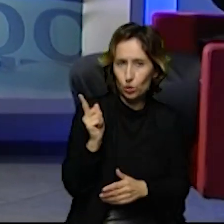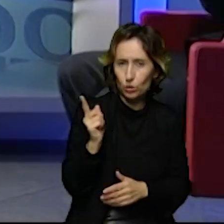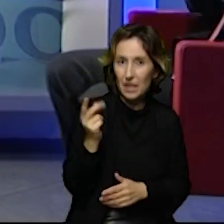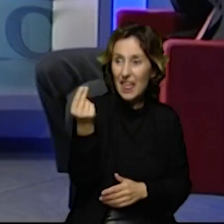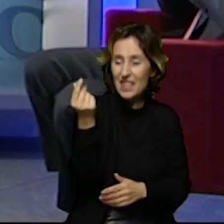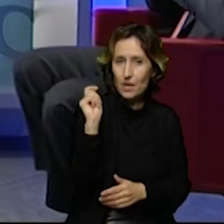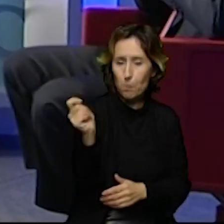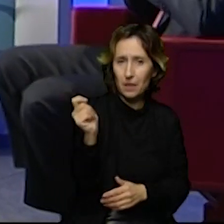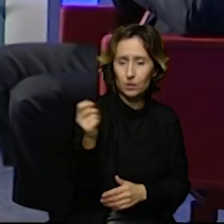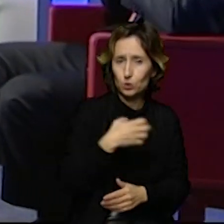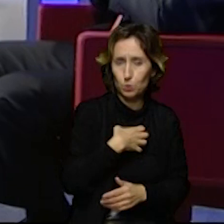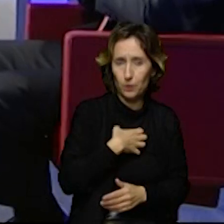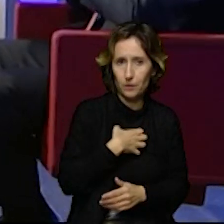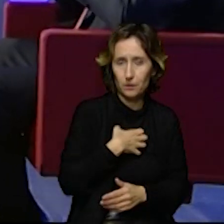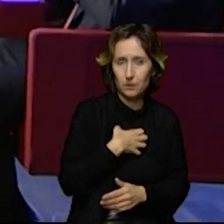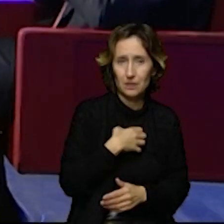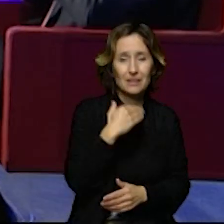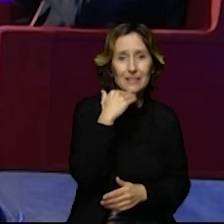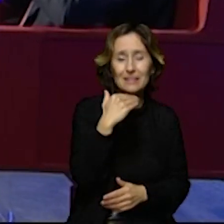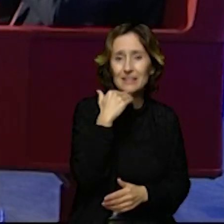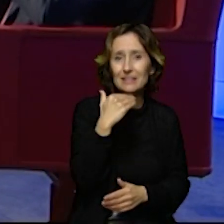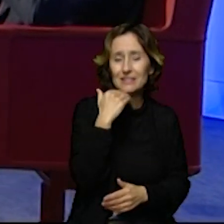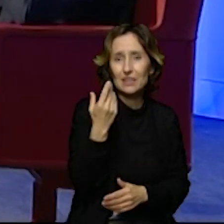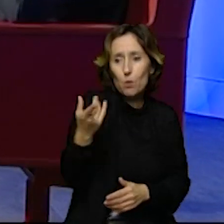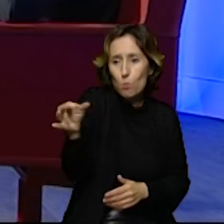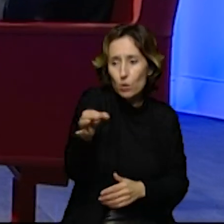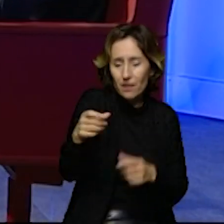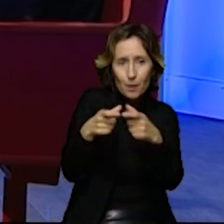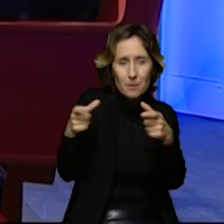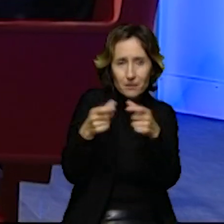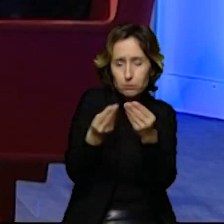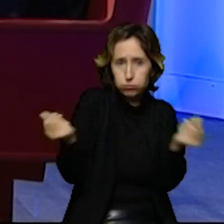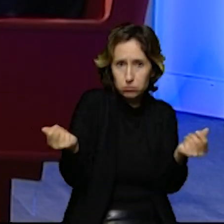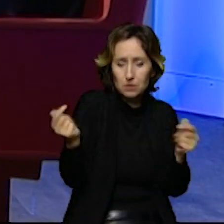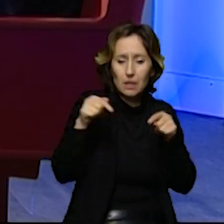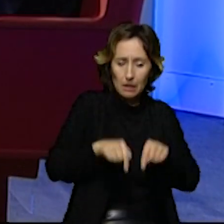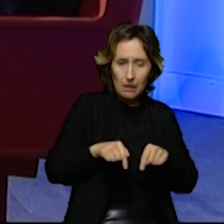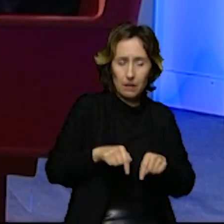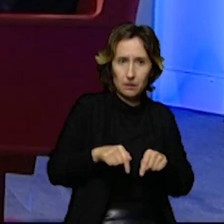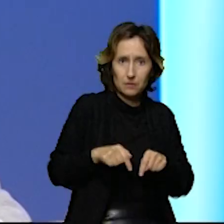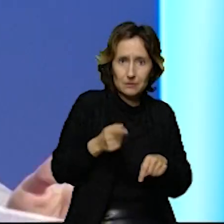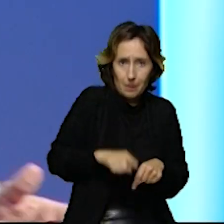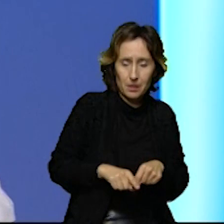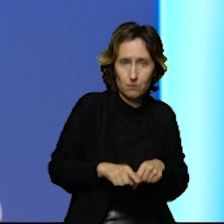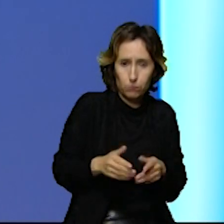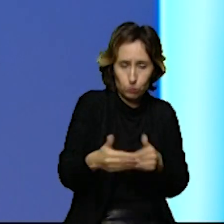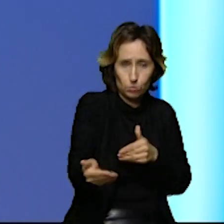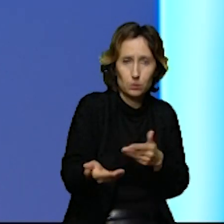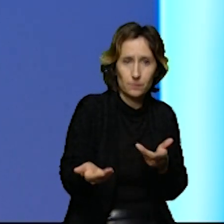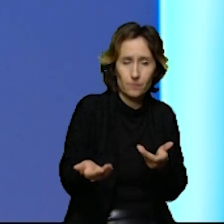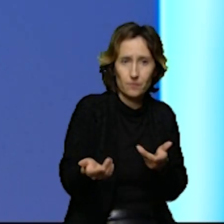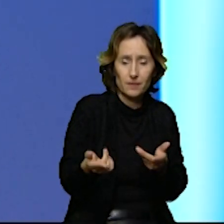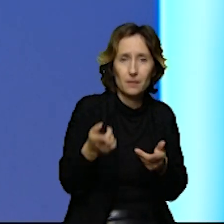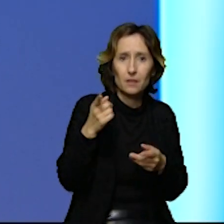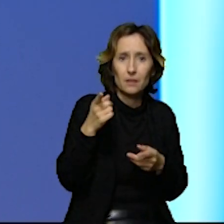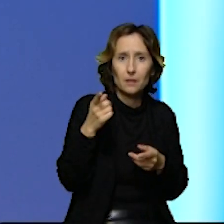pagar con dinero, donde ya han desaparecido prácticamente las monedas y los billetes. ¿Eso va a llegar algún día a este país y va a arreglar también